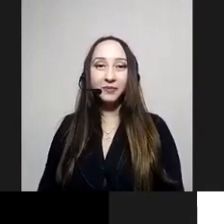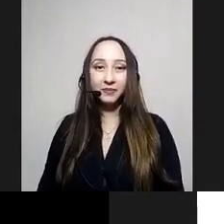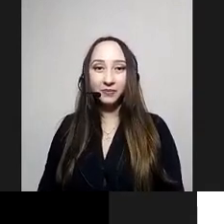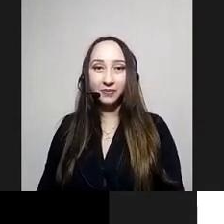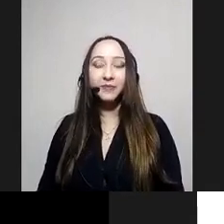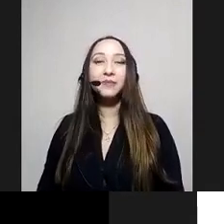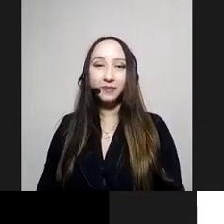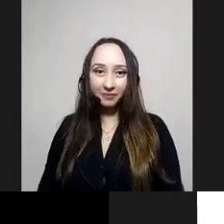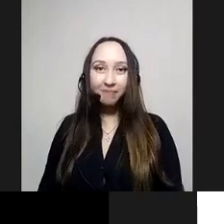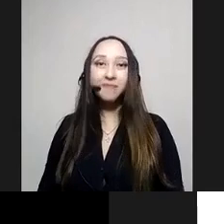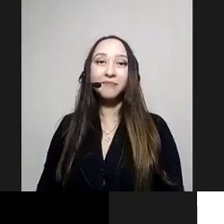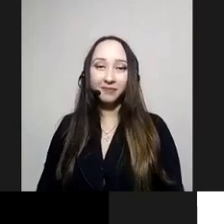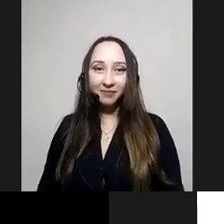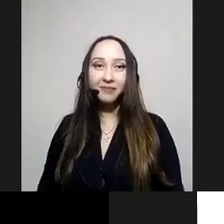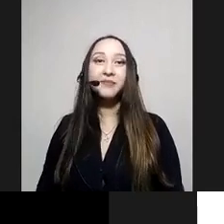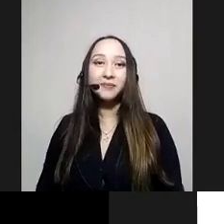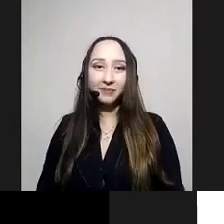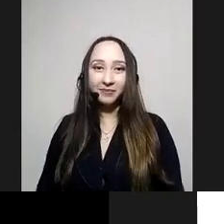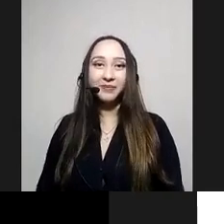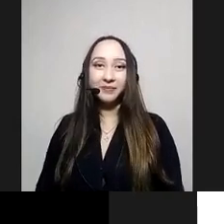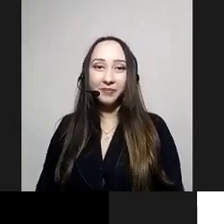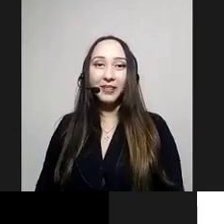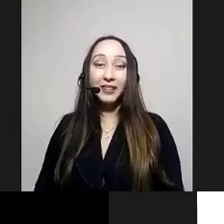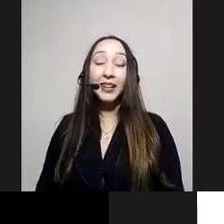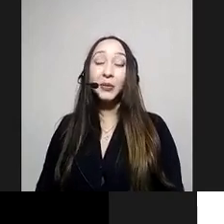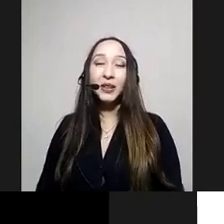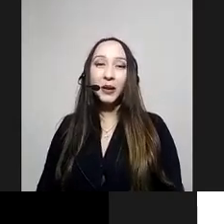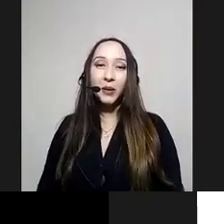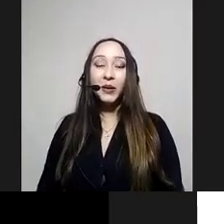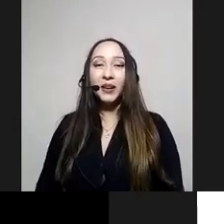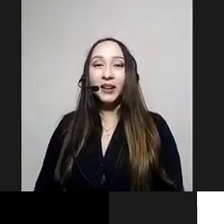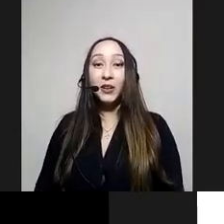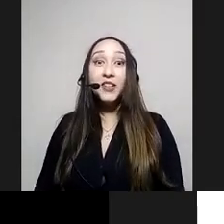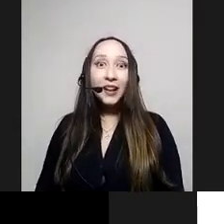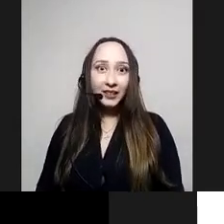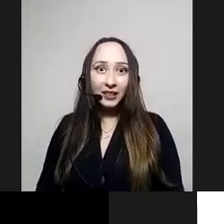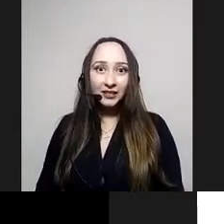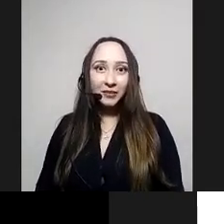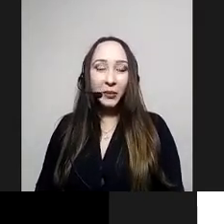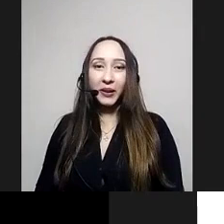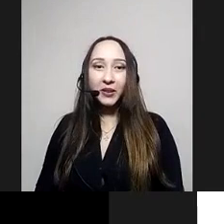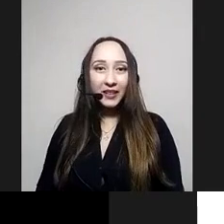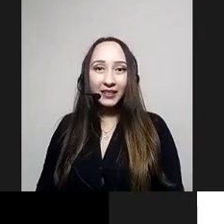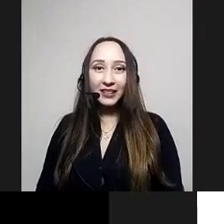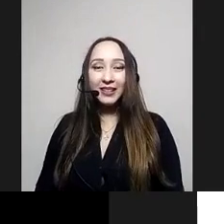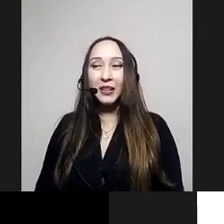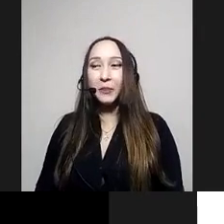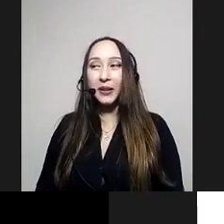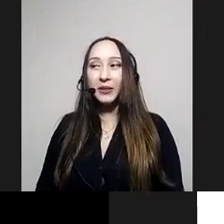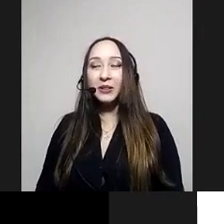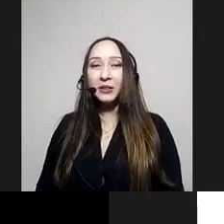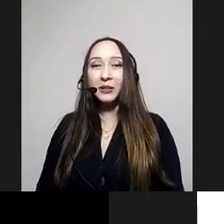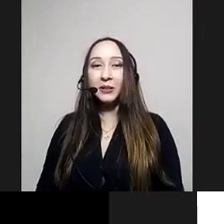los días, de cada momento, ¿no? Sí, es un trabajo. Y no es fácil, porque no es fácil.